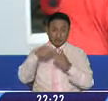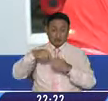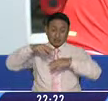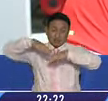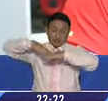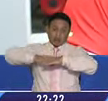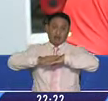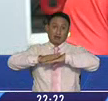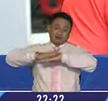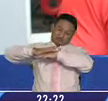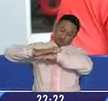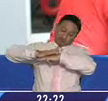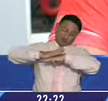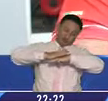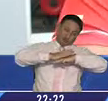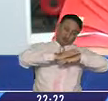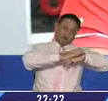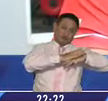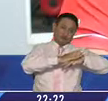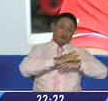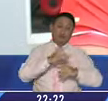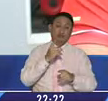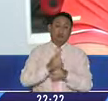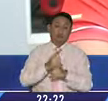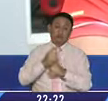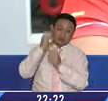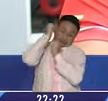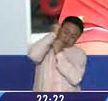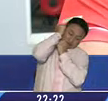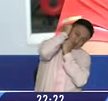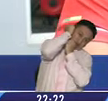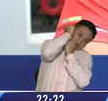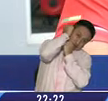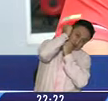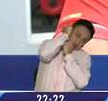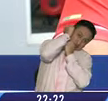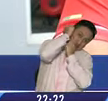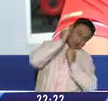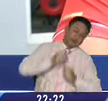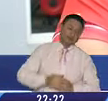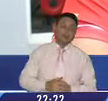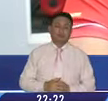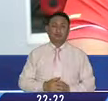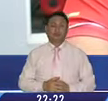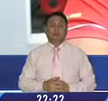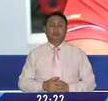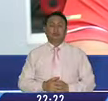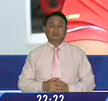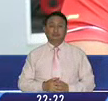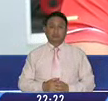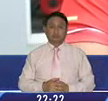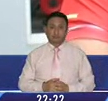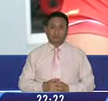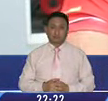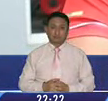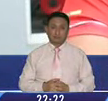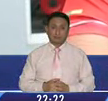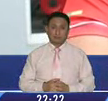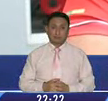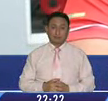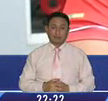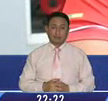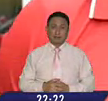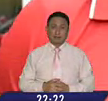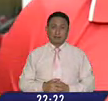por debajo del vehículo y por eso queda atrapado su casco entre el tema frontal del vehículo y